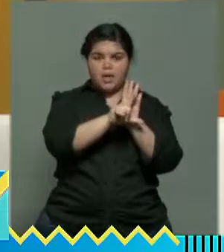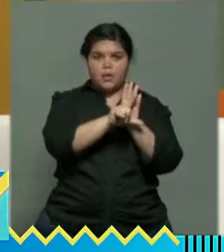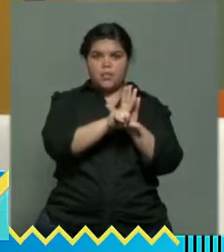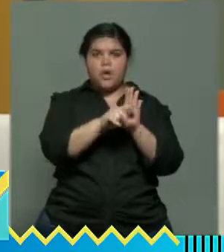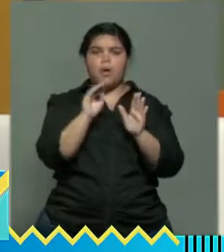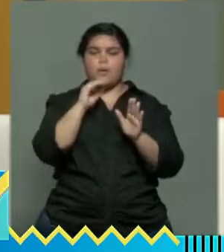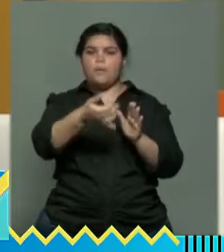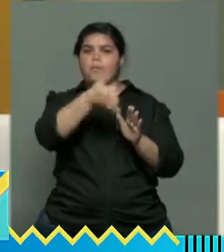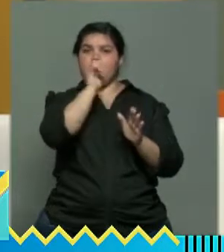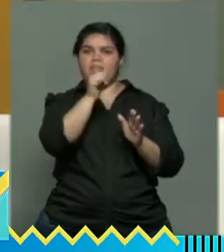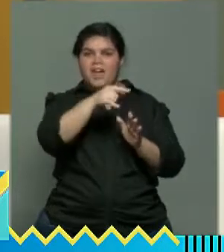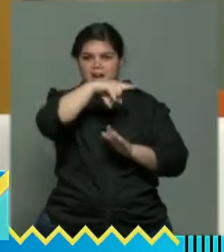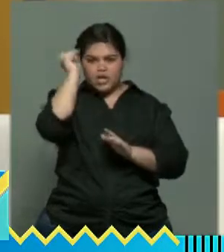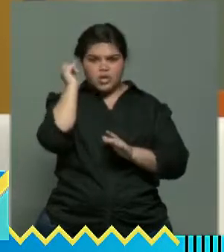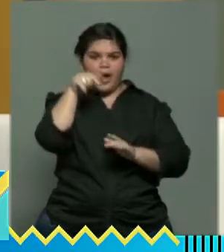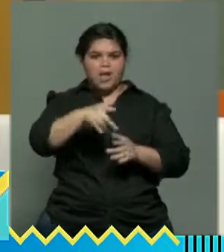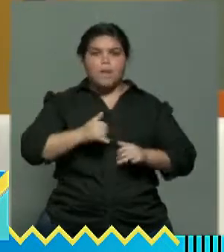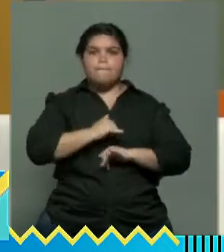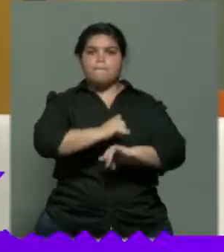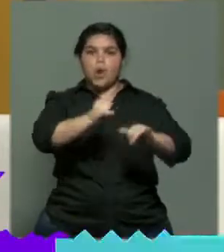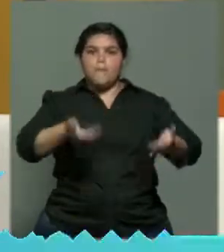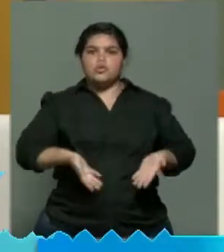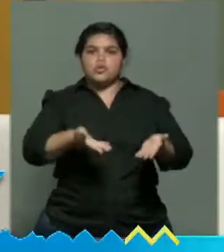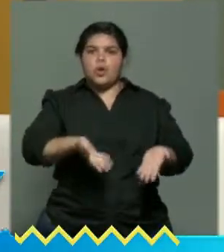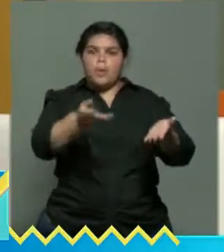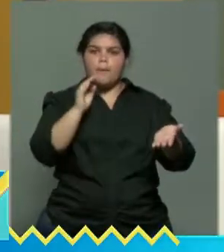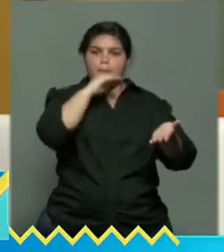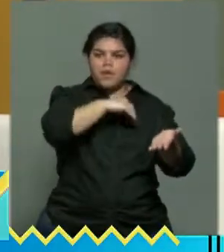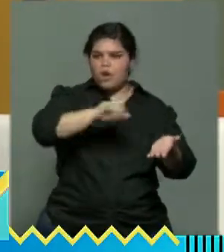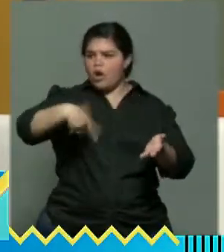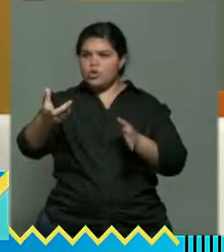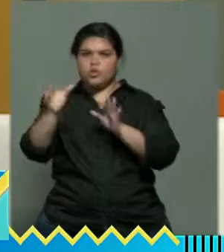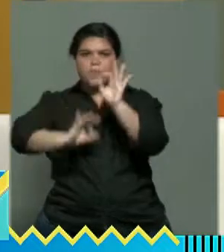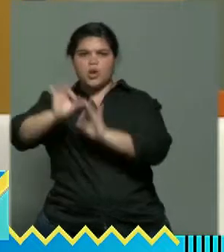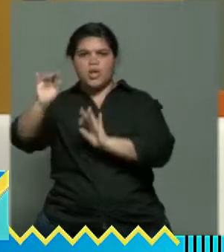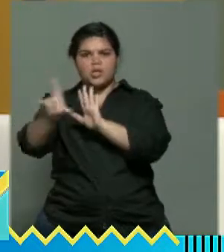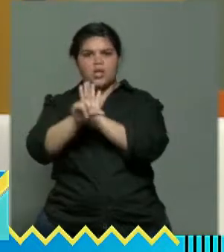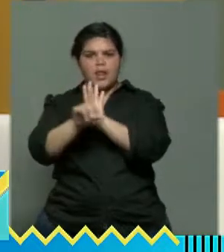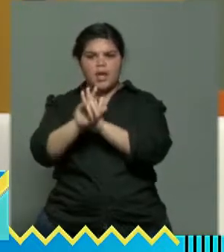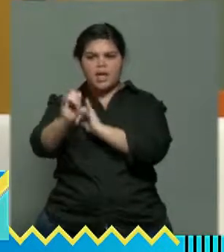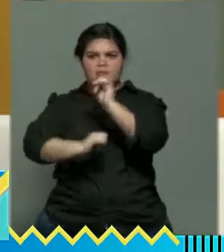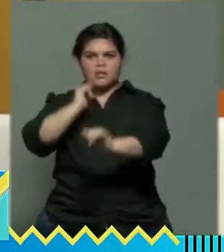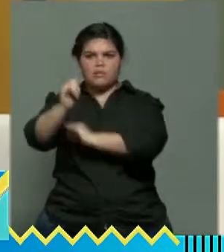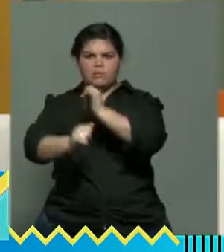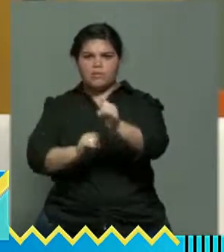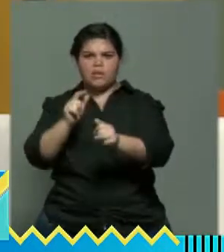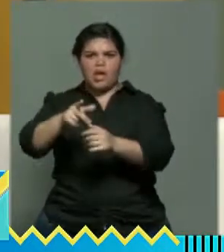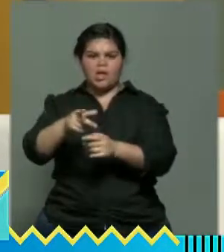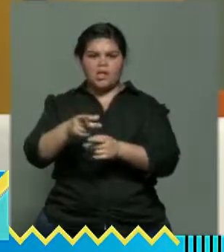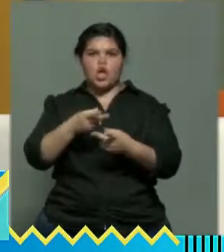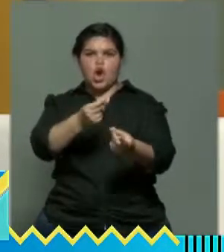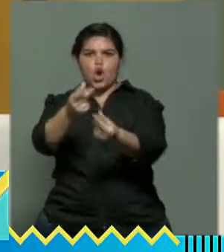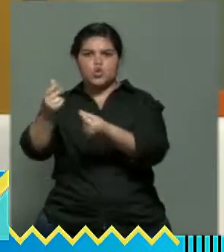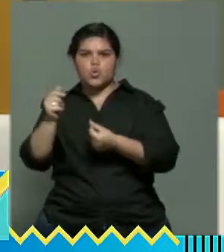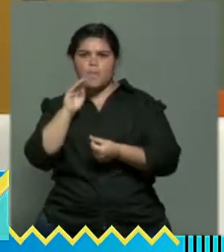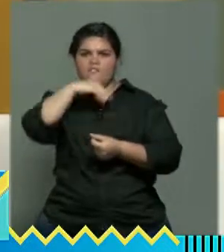Claro. donde dice que hay que promocionar el vino y por otro lado tenemos un proyecto de ley que dice que hay que castigar el consumo de vino. O